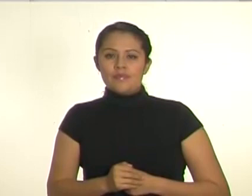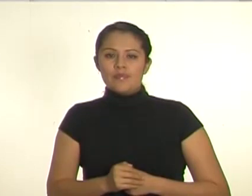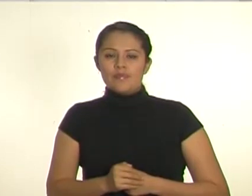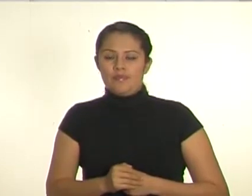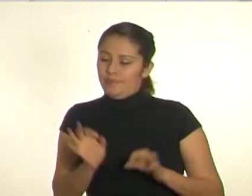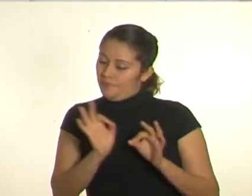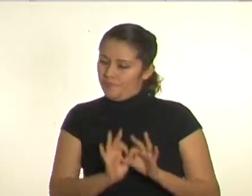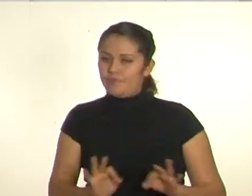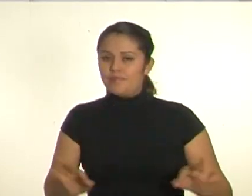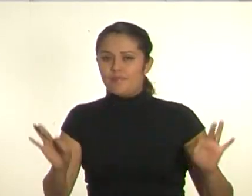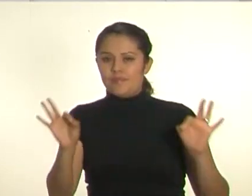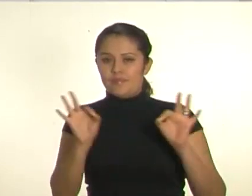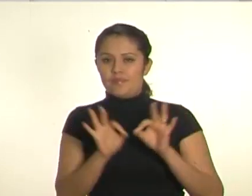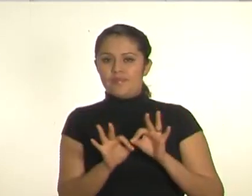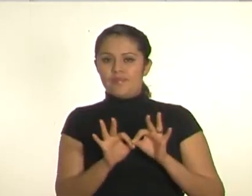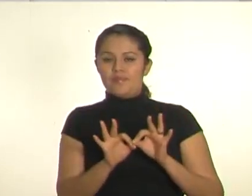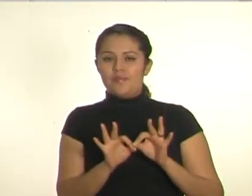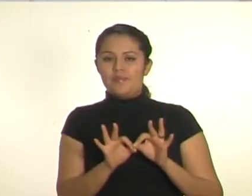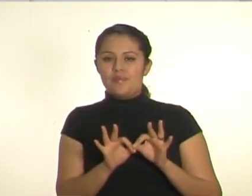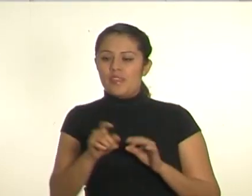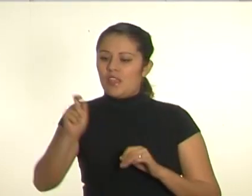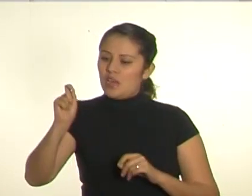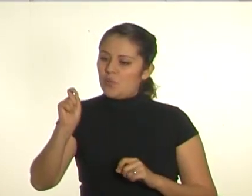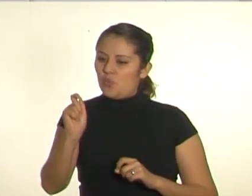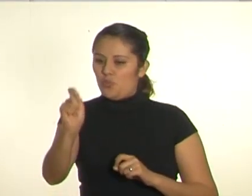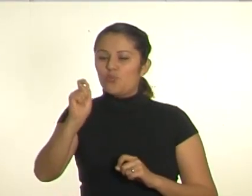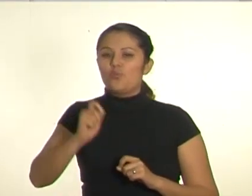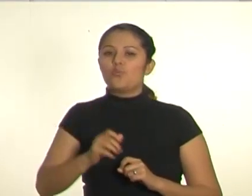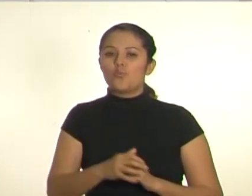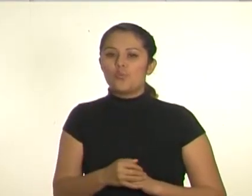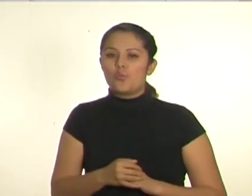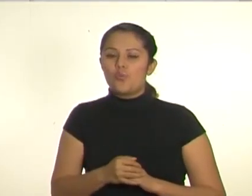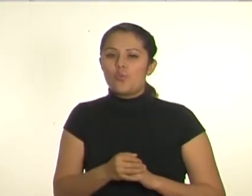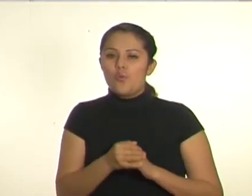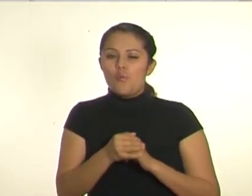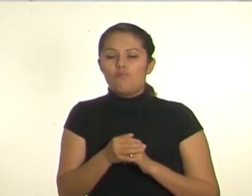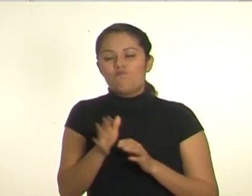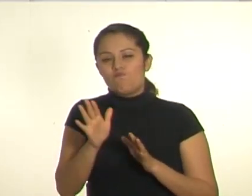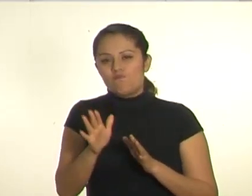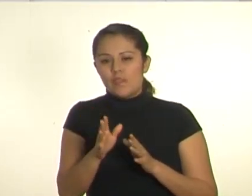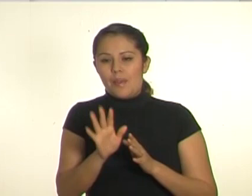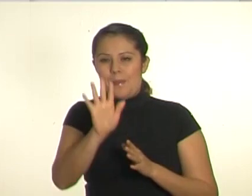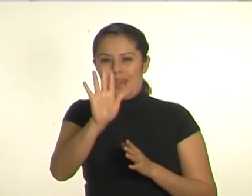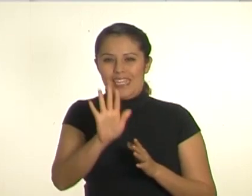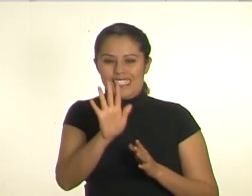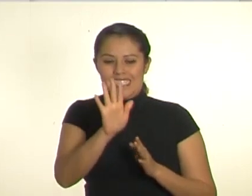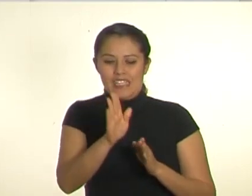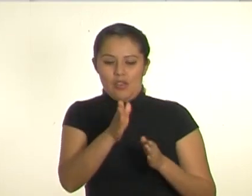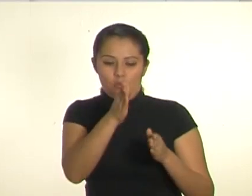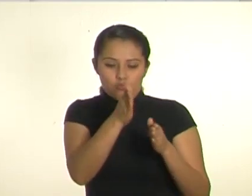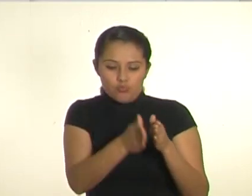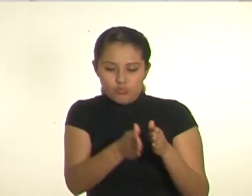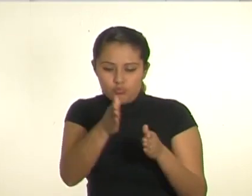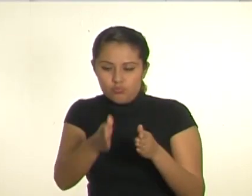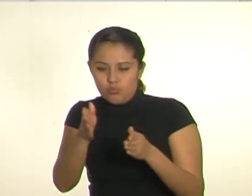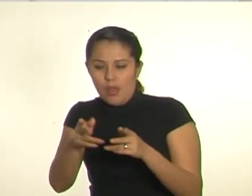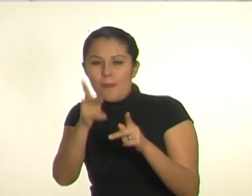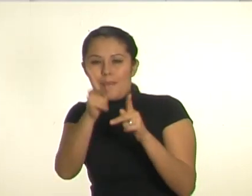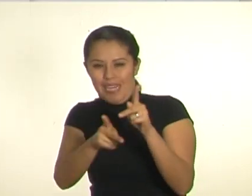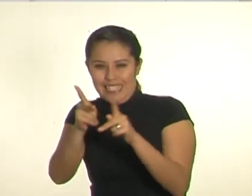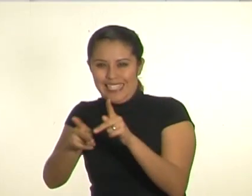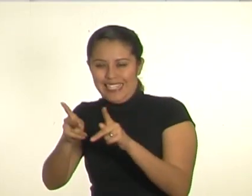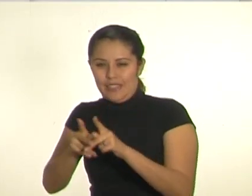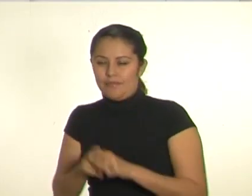en cuenta de que el punto se divide en tres aspectos importantes.